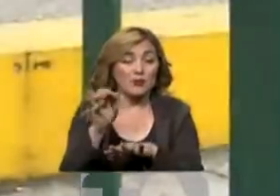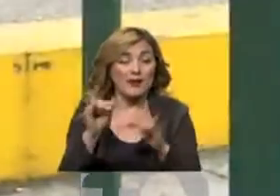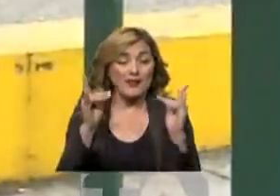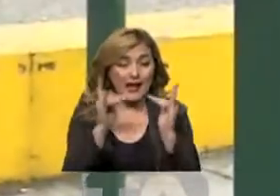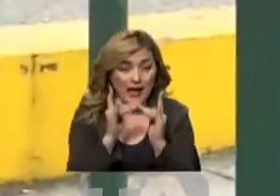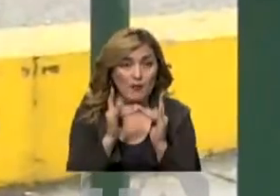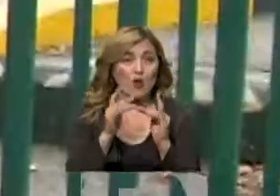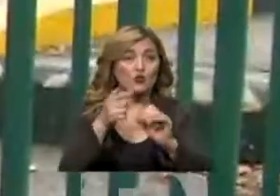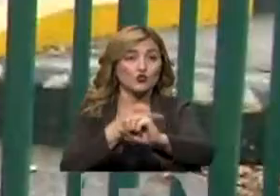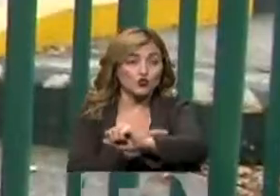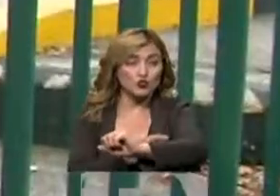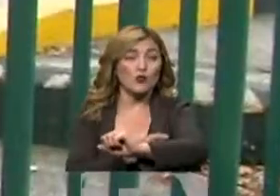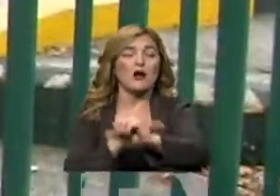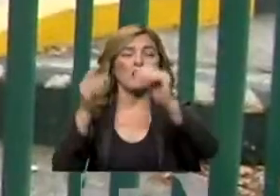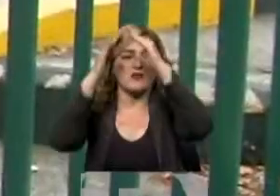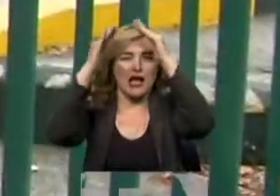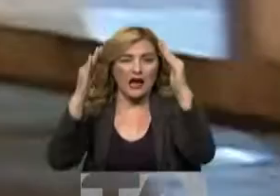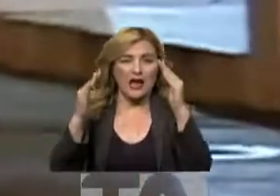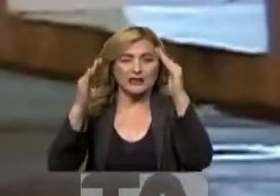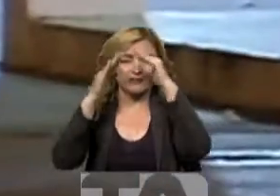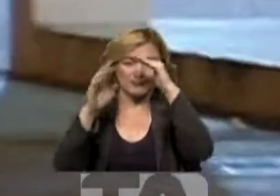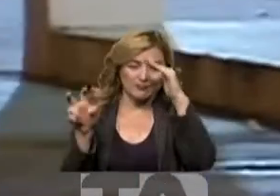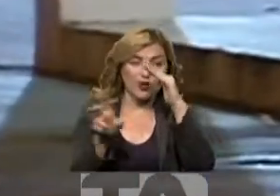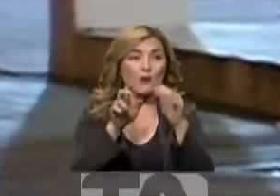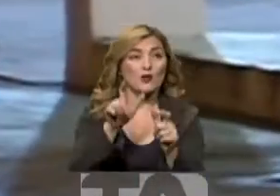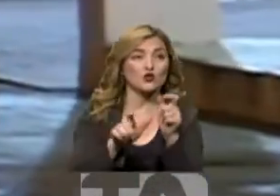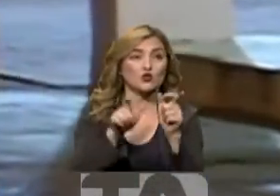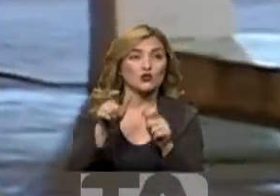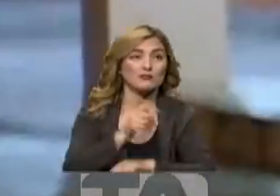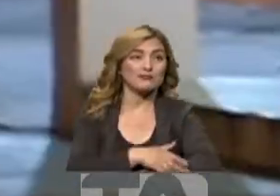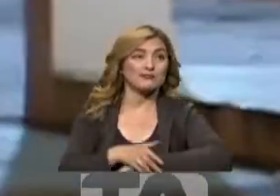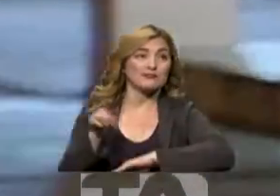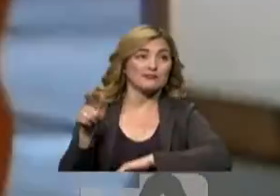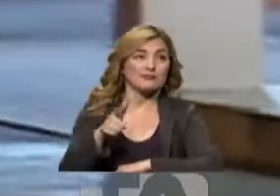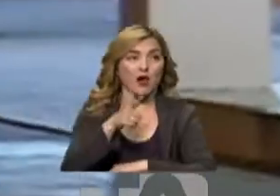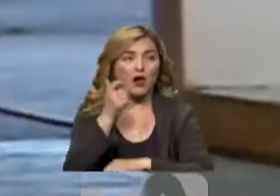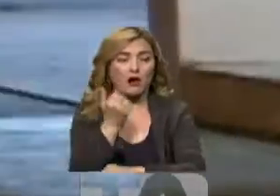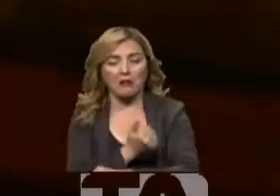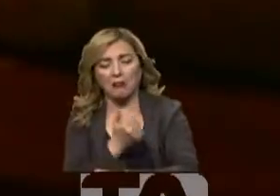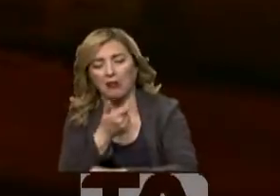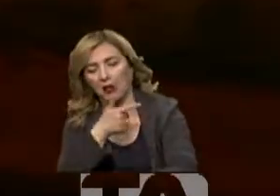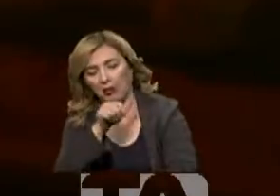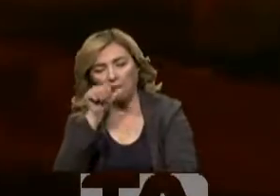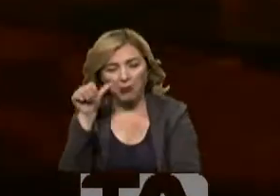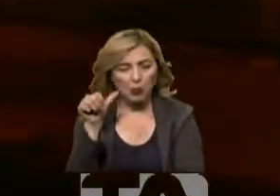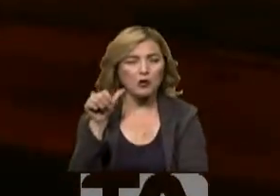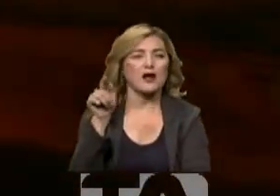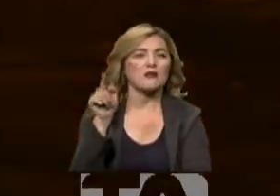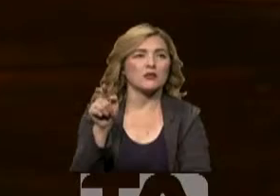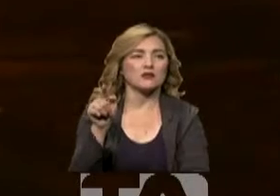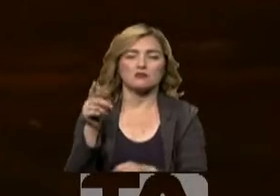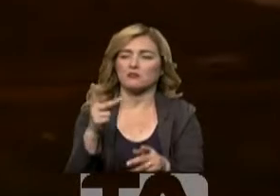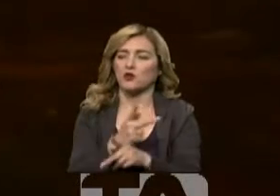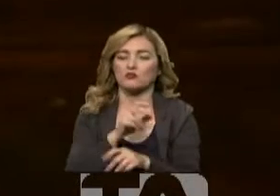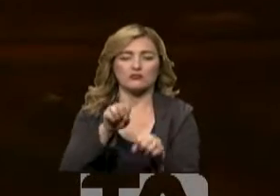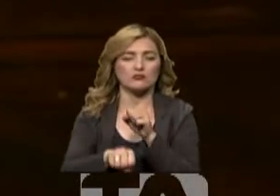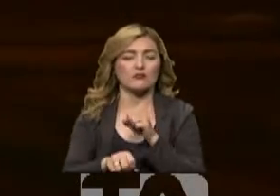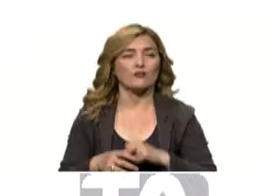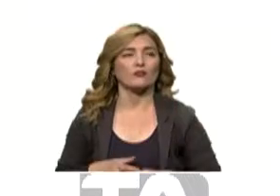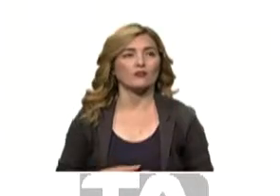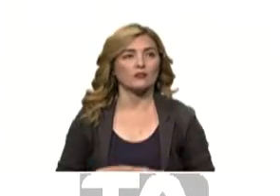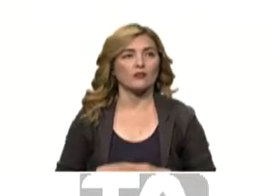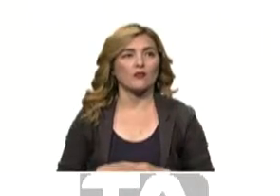para internamiento y hasta una casa de acogida para quienes en las calles de la ciudad consumen y habitan, se ha deteriorado más. Desde la